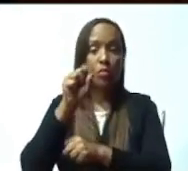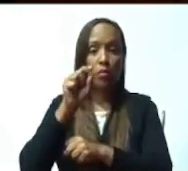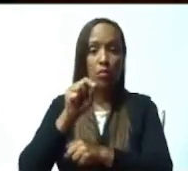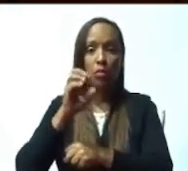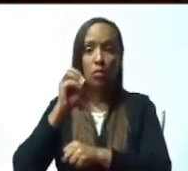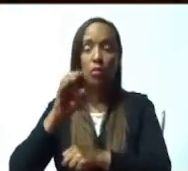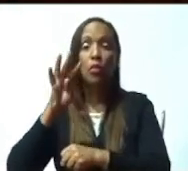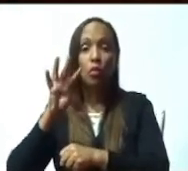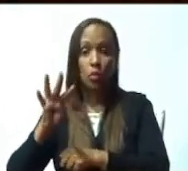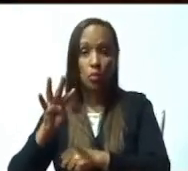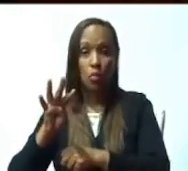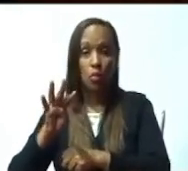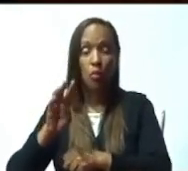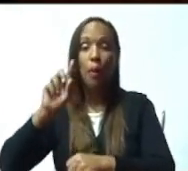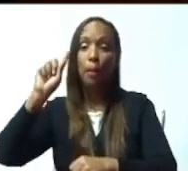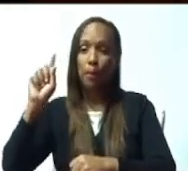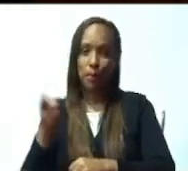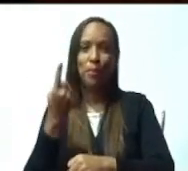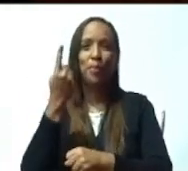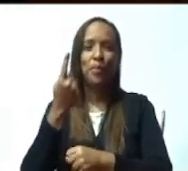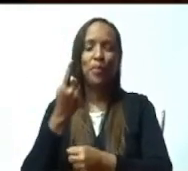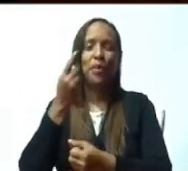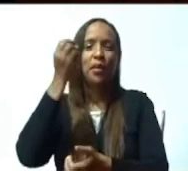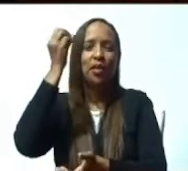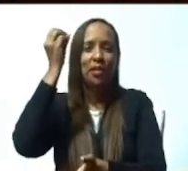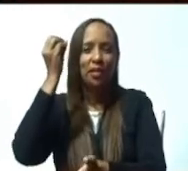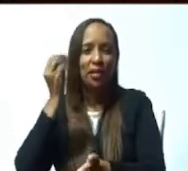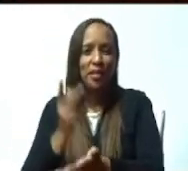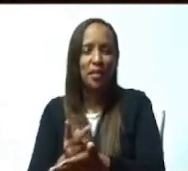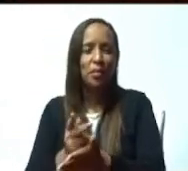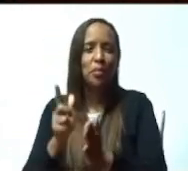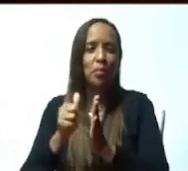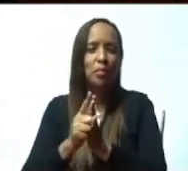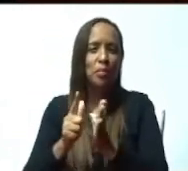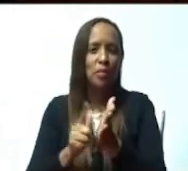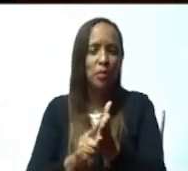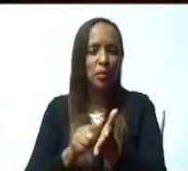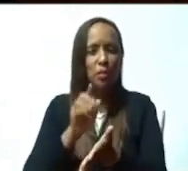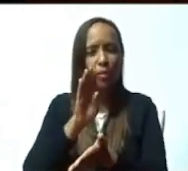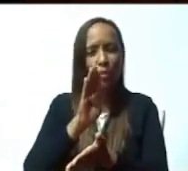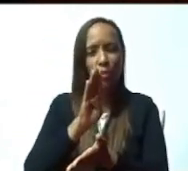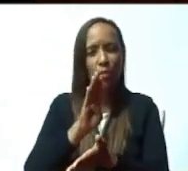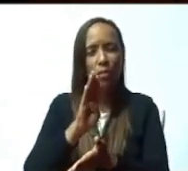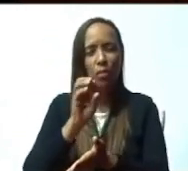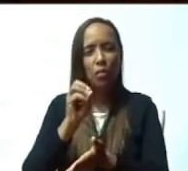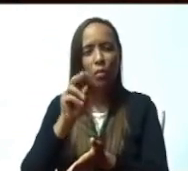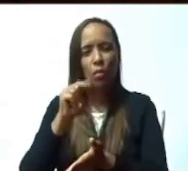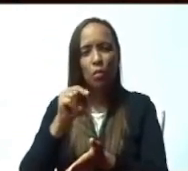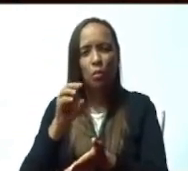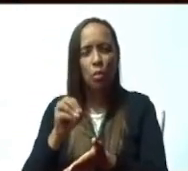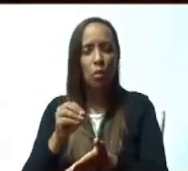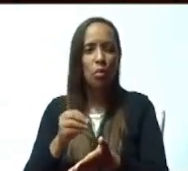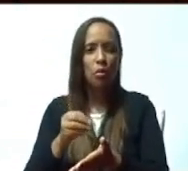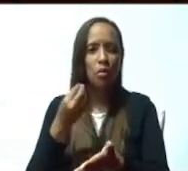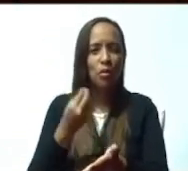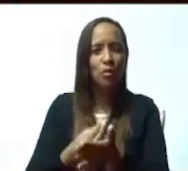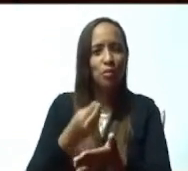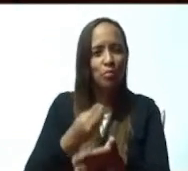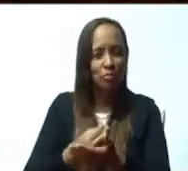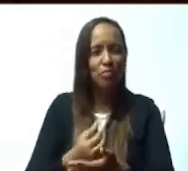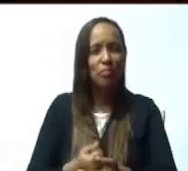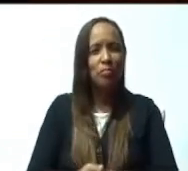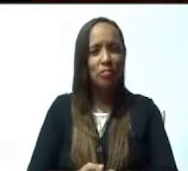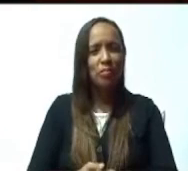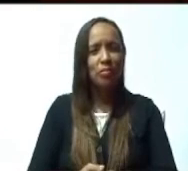hecho consuetudinariamente de que sin ley de bono no hay presupuesto, y el Congreso nunca se ha preguntado ¿y por qué? ¿Por